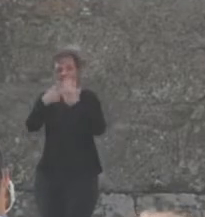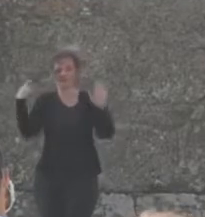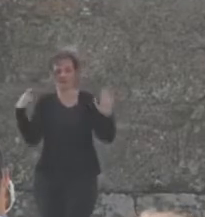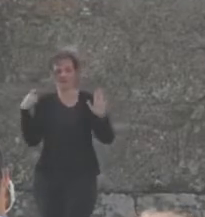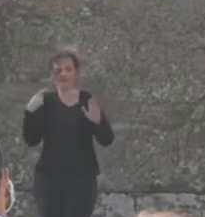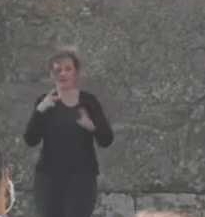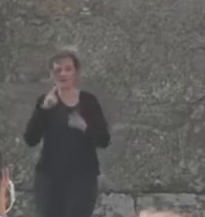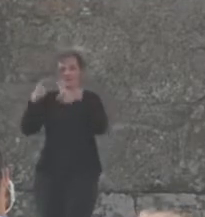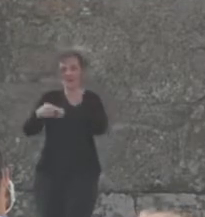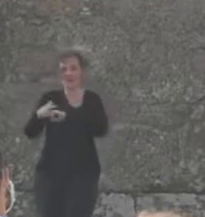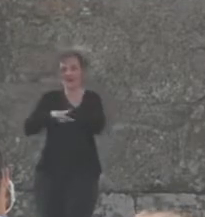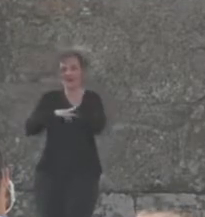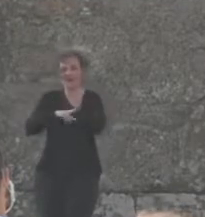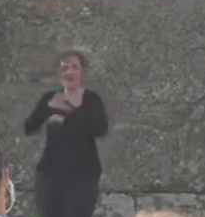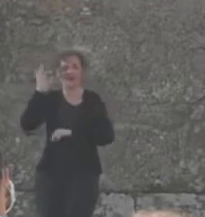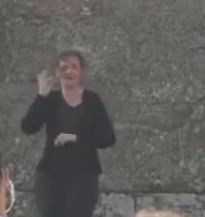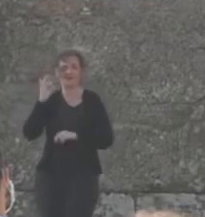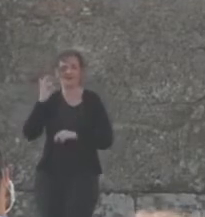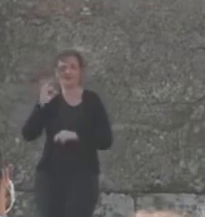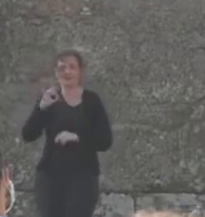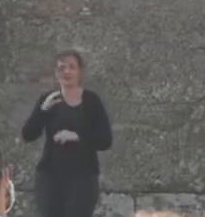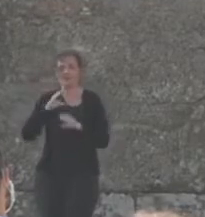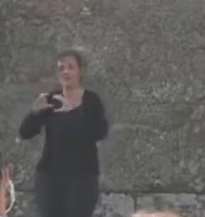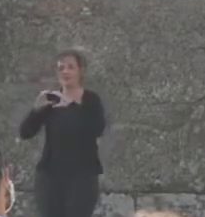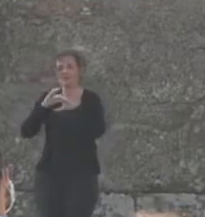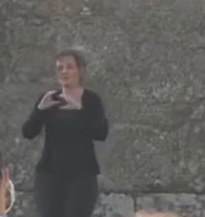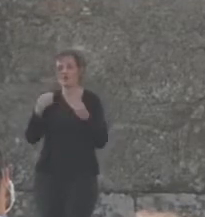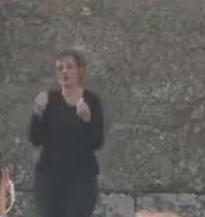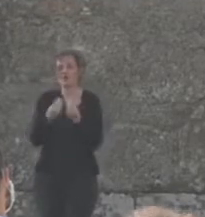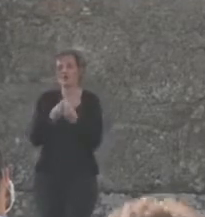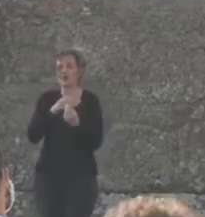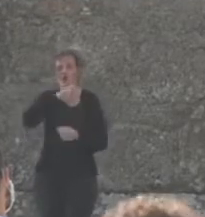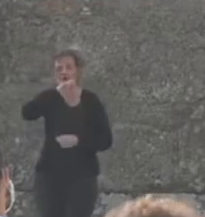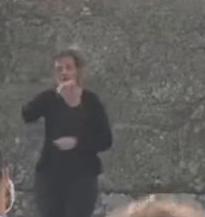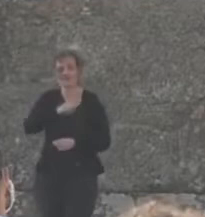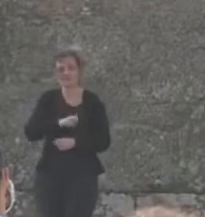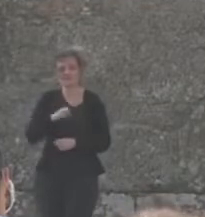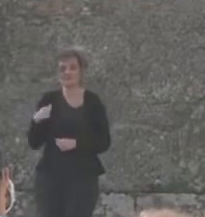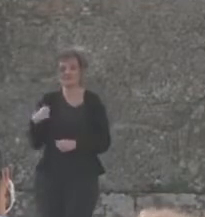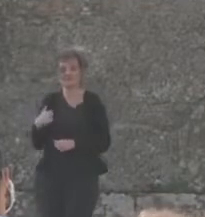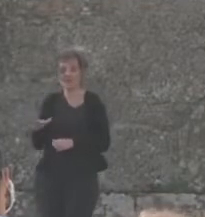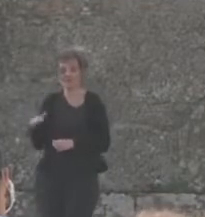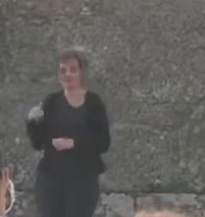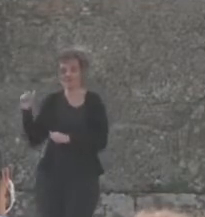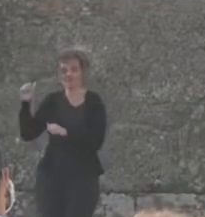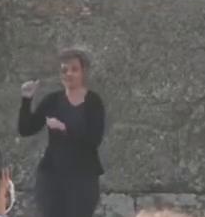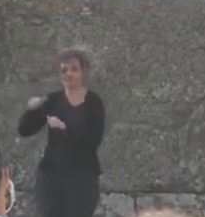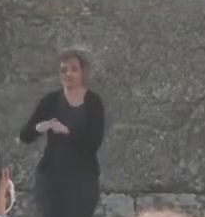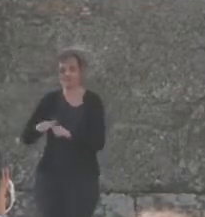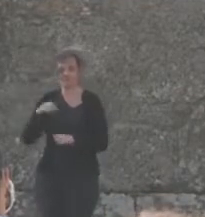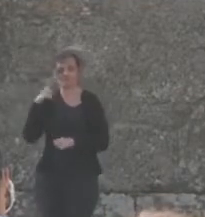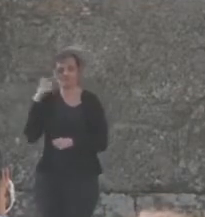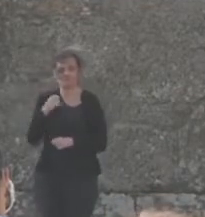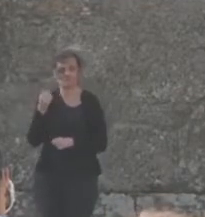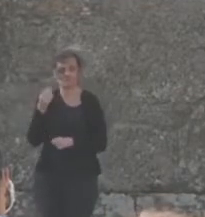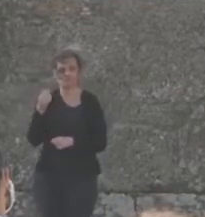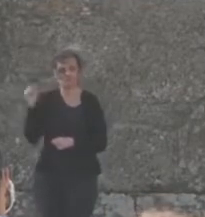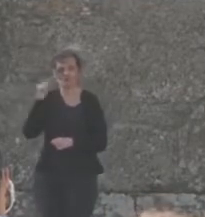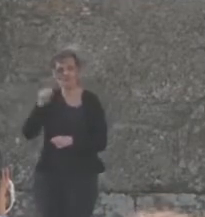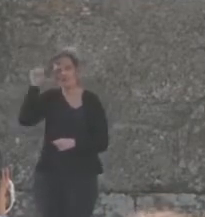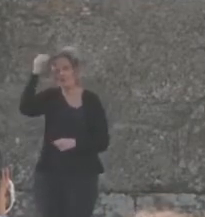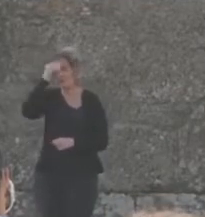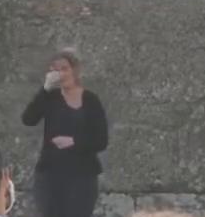é que a alcaldesa está en conversas co arcebispo. Leva varios anos. Dicir que o noso pensamento